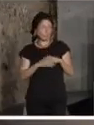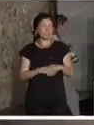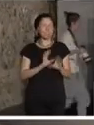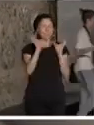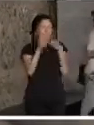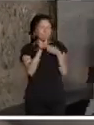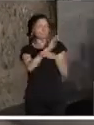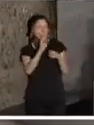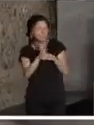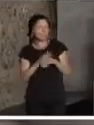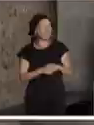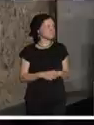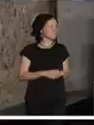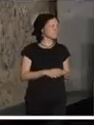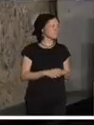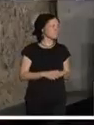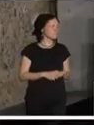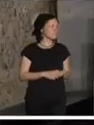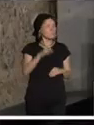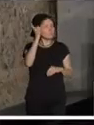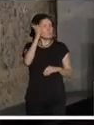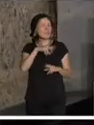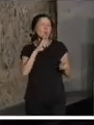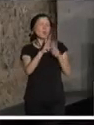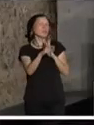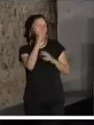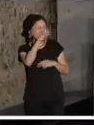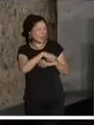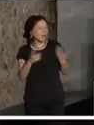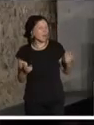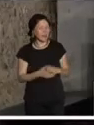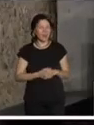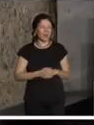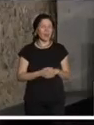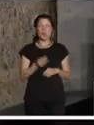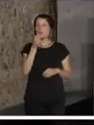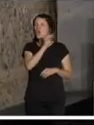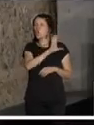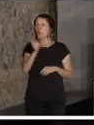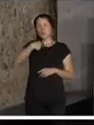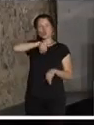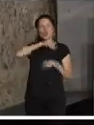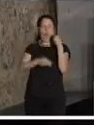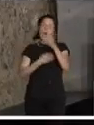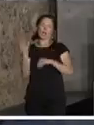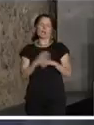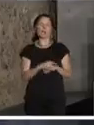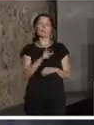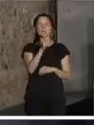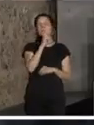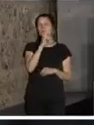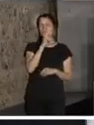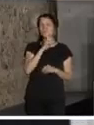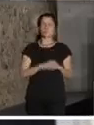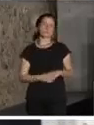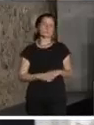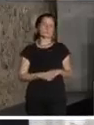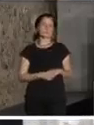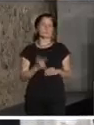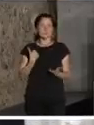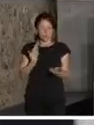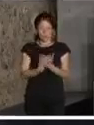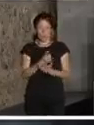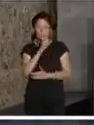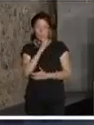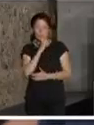el partido popular sabéis que ha respondido que lo mejor que podemos hacer es callarnos nos